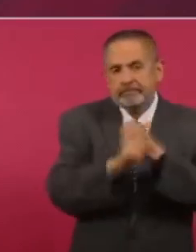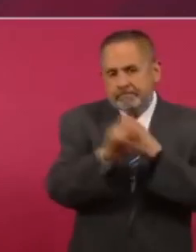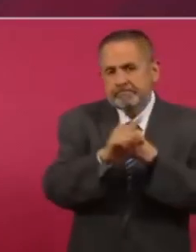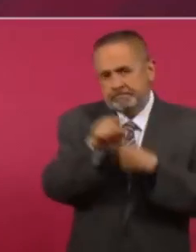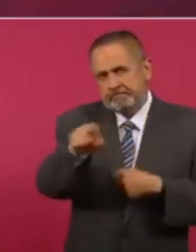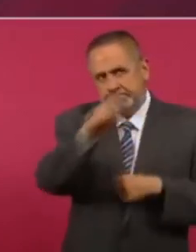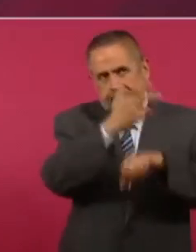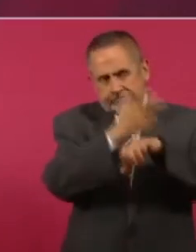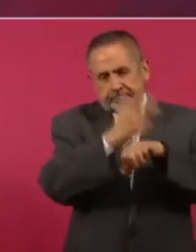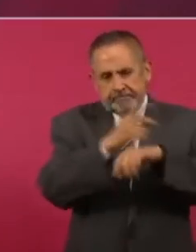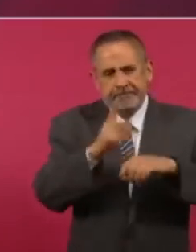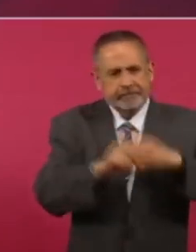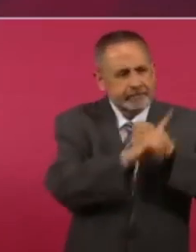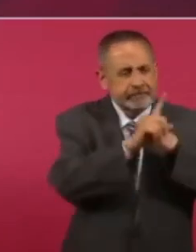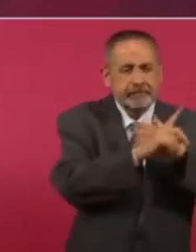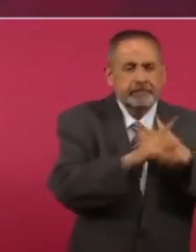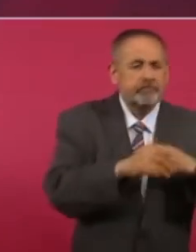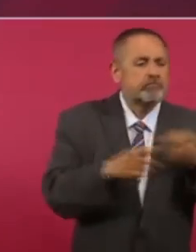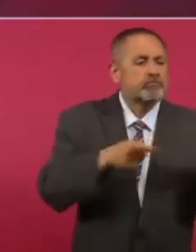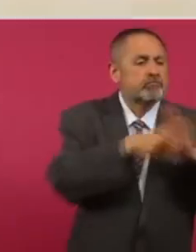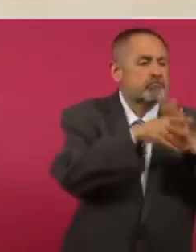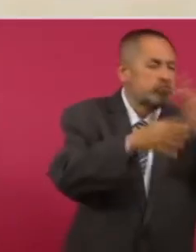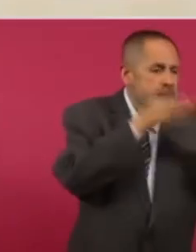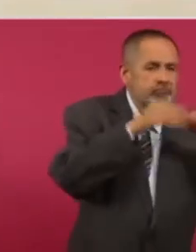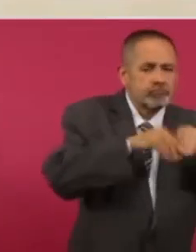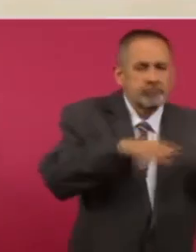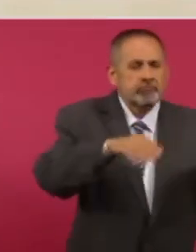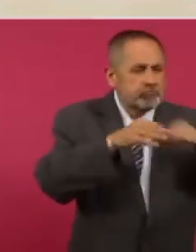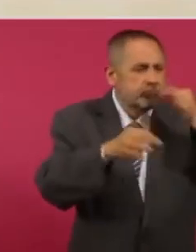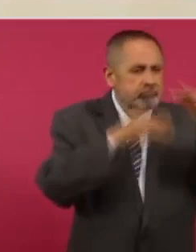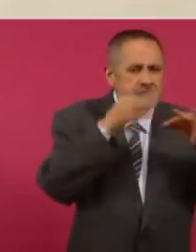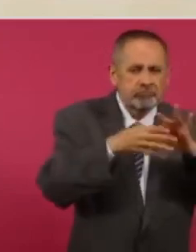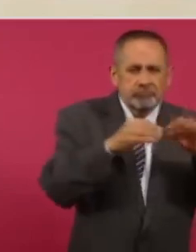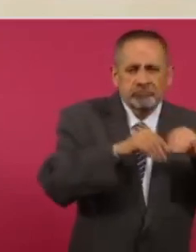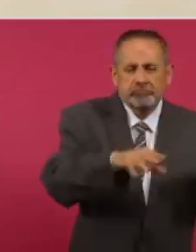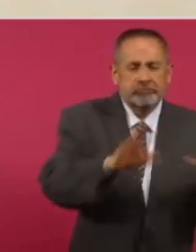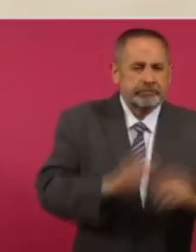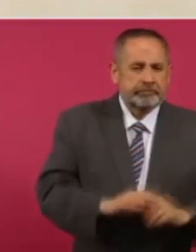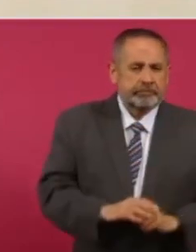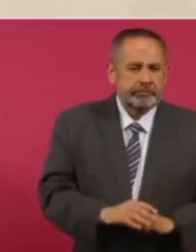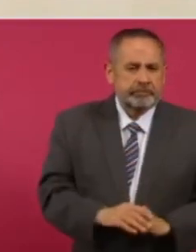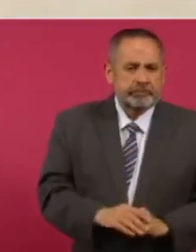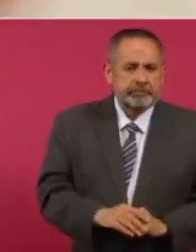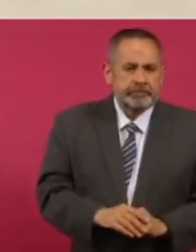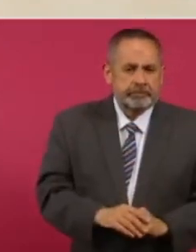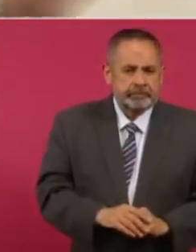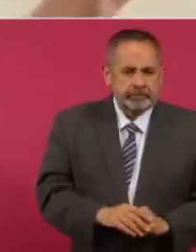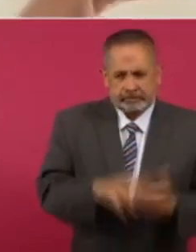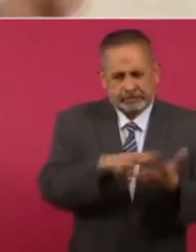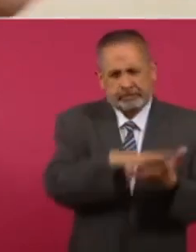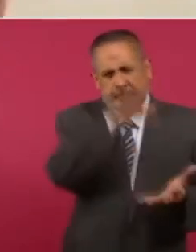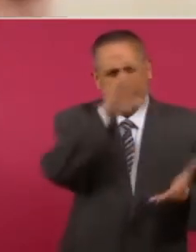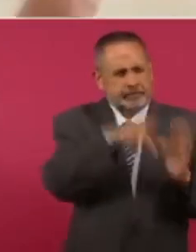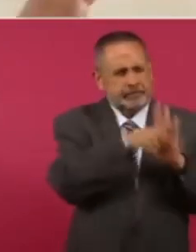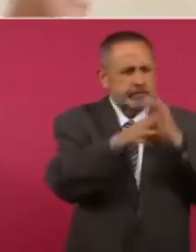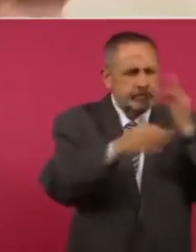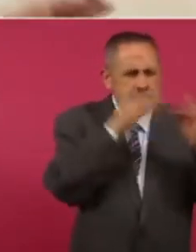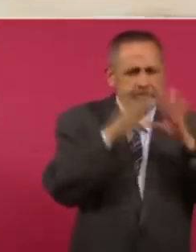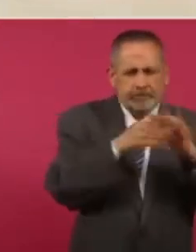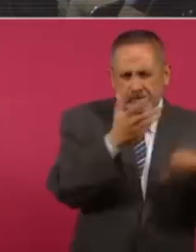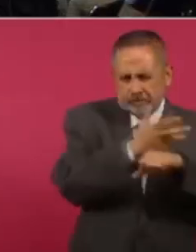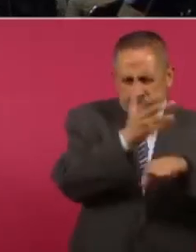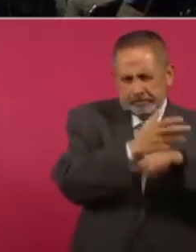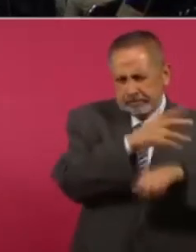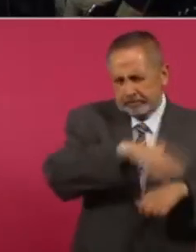le recordamos que la alerta no la emiten los políticos conservadores republicanos, esos a los que ha atacado continuamente